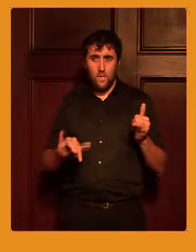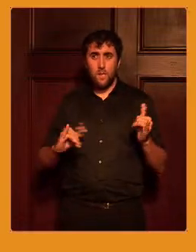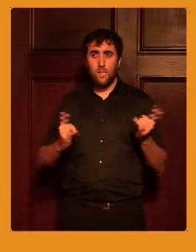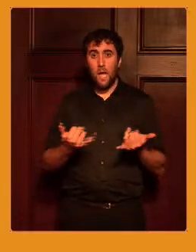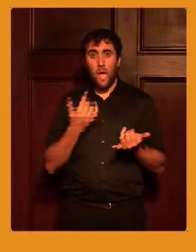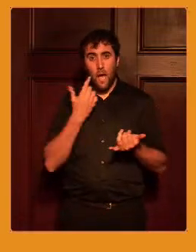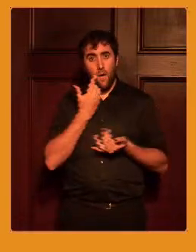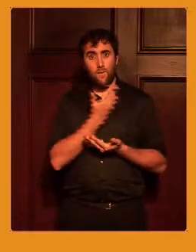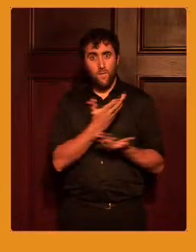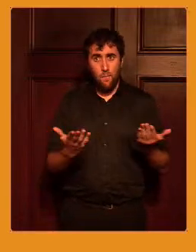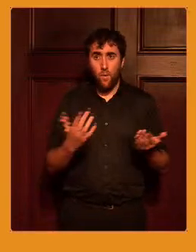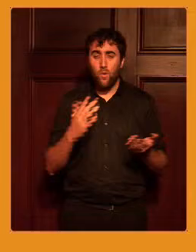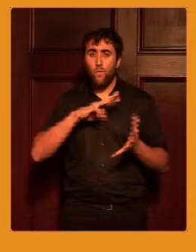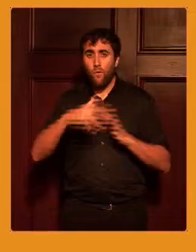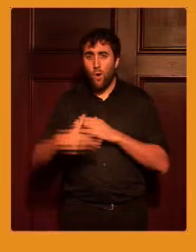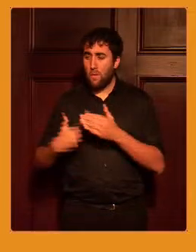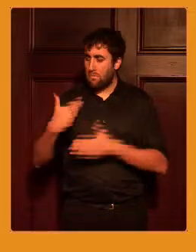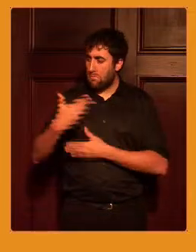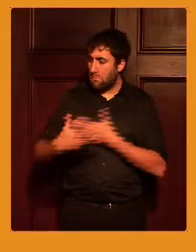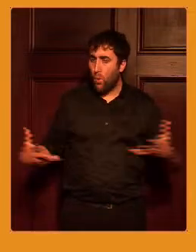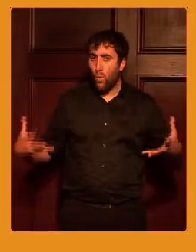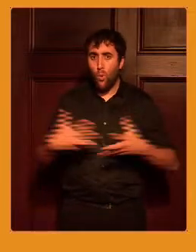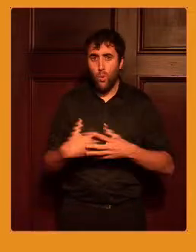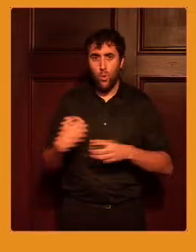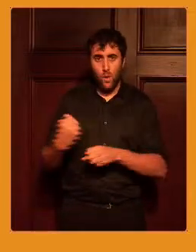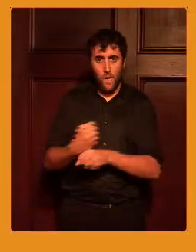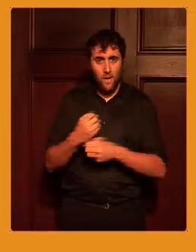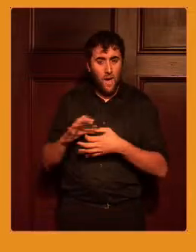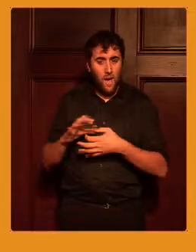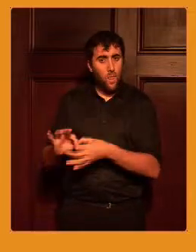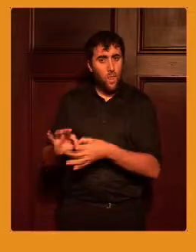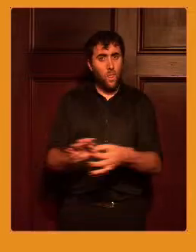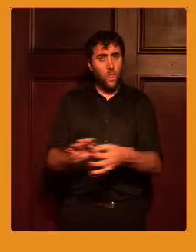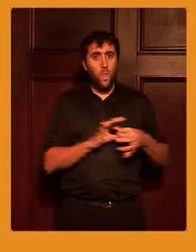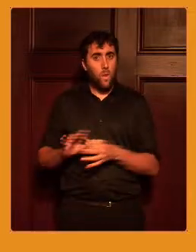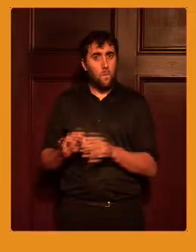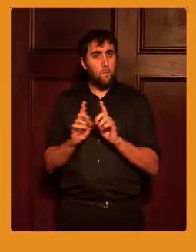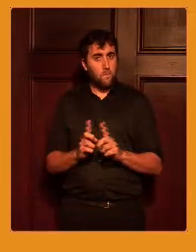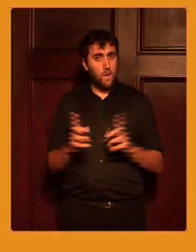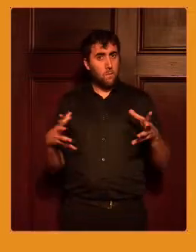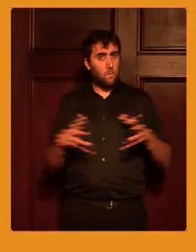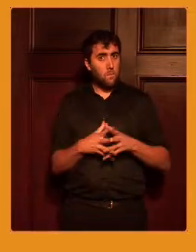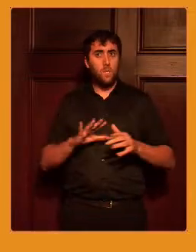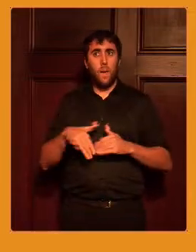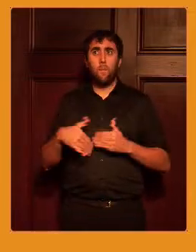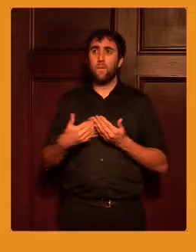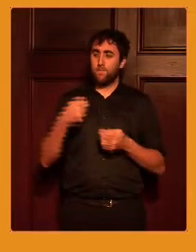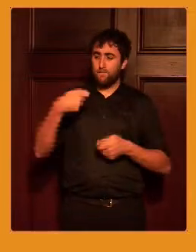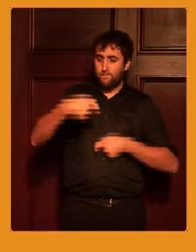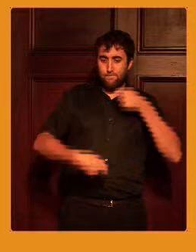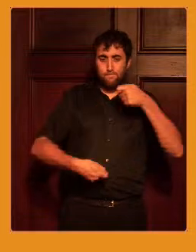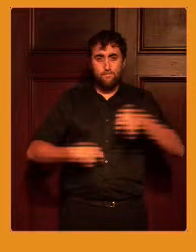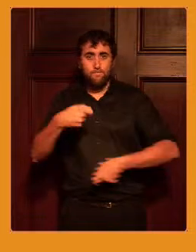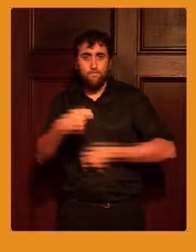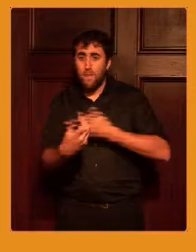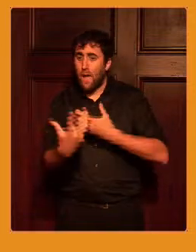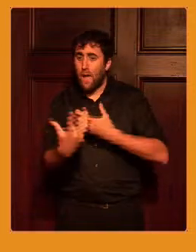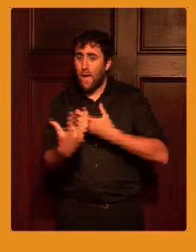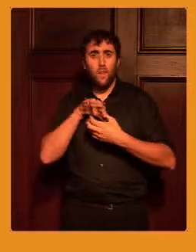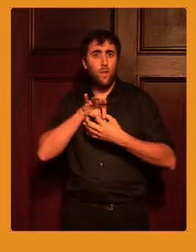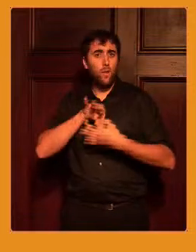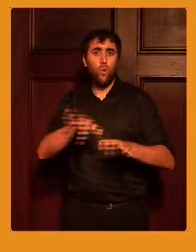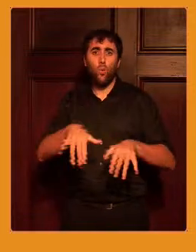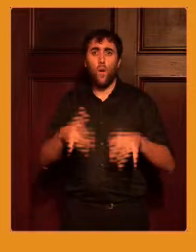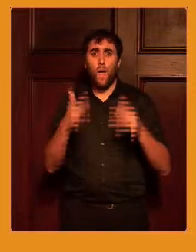fuimos construyendo en equipo, fuimos construyendo como parte de un sistema educativo, como parte de un